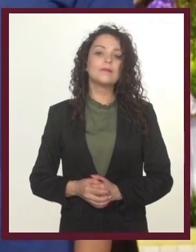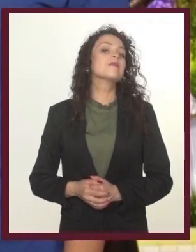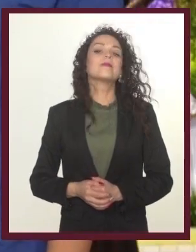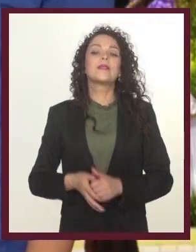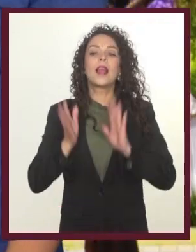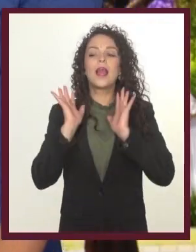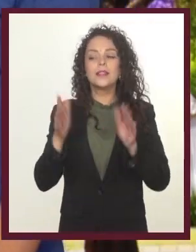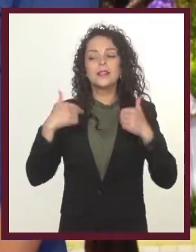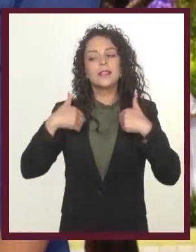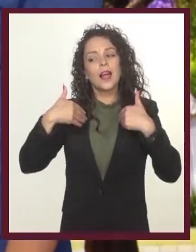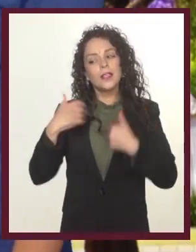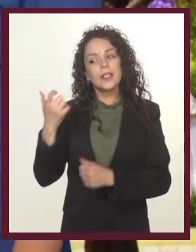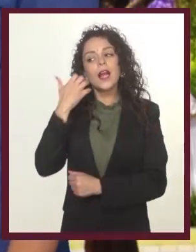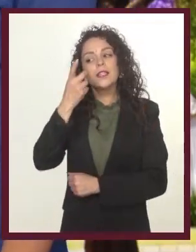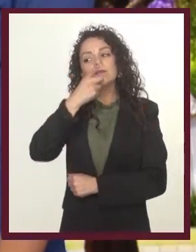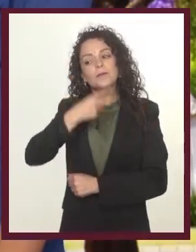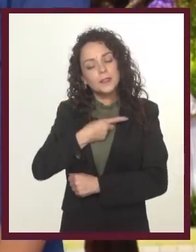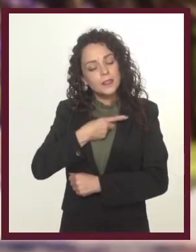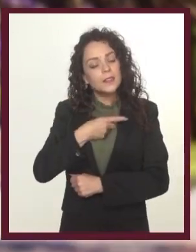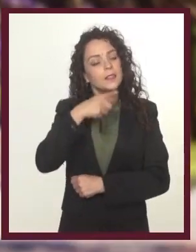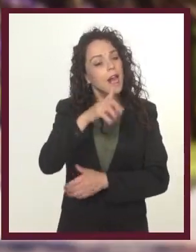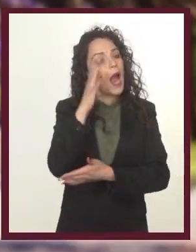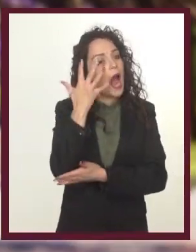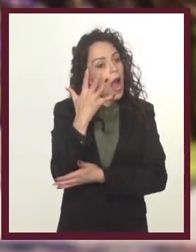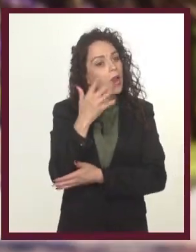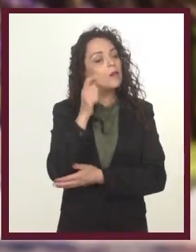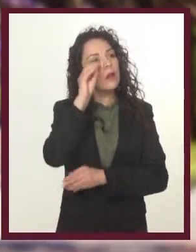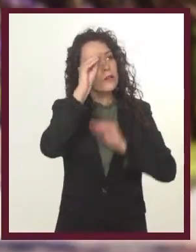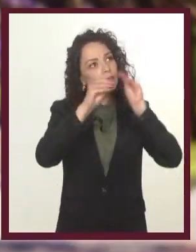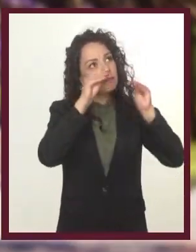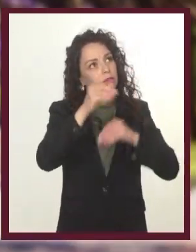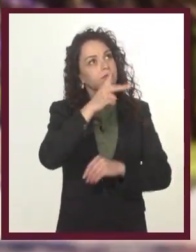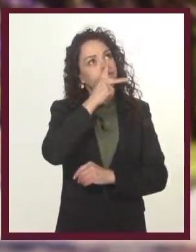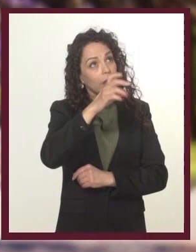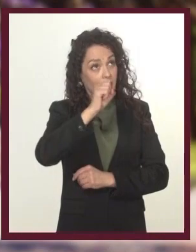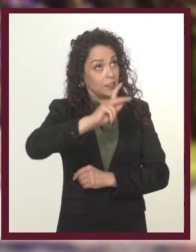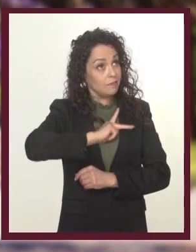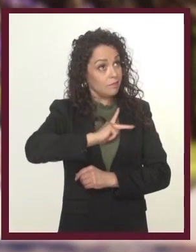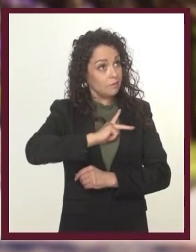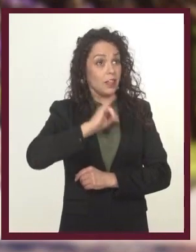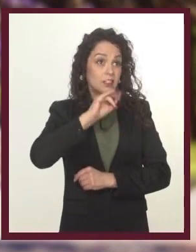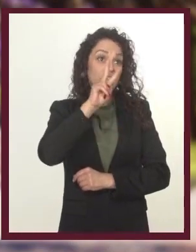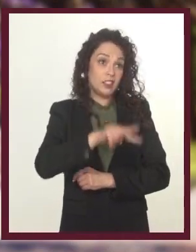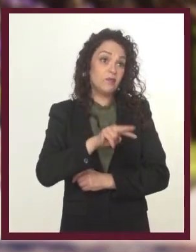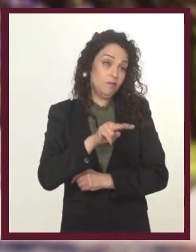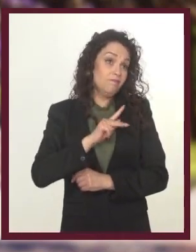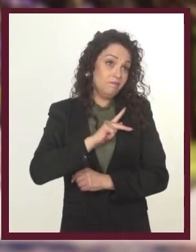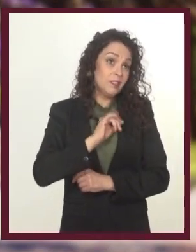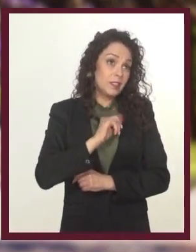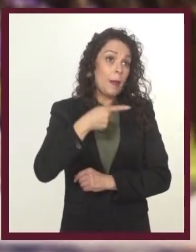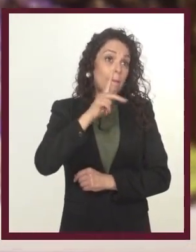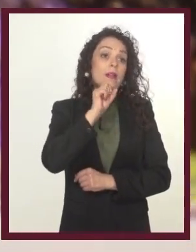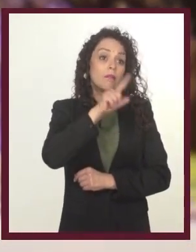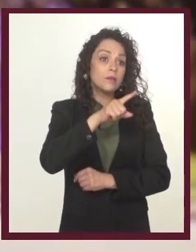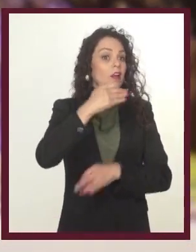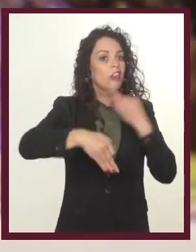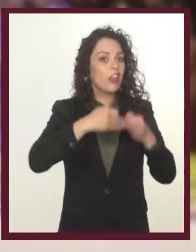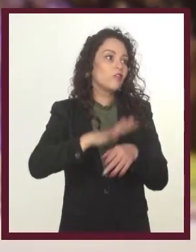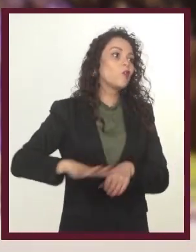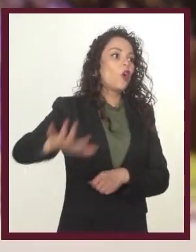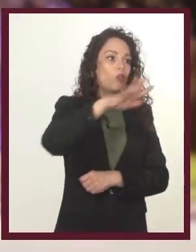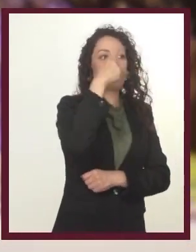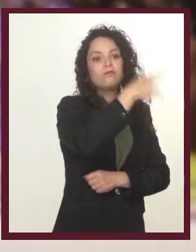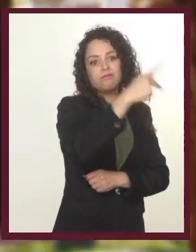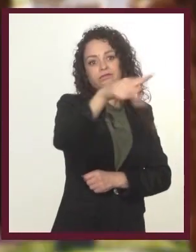Ya entiendo a dónde vas. Cuando digo que ese árbol que interviene con palabras es mío, en realidad sí es mío de alguna forma, pero también es